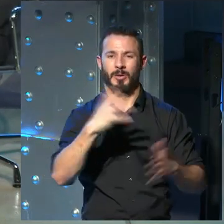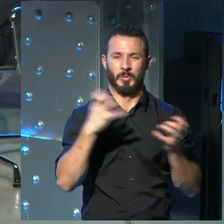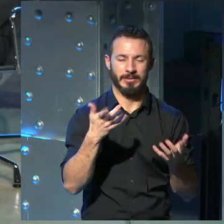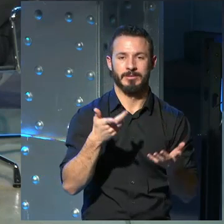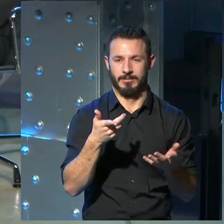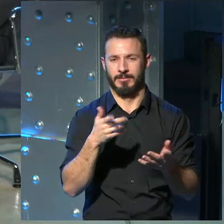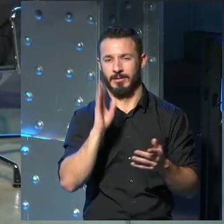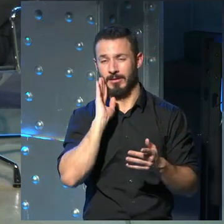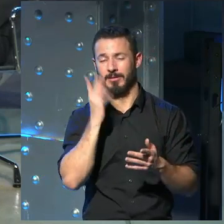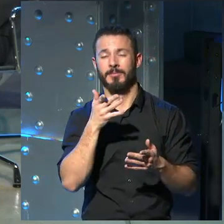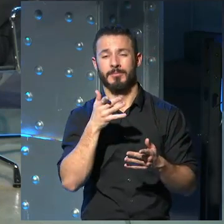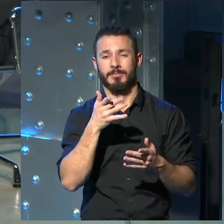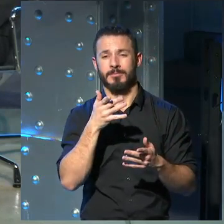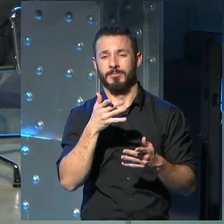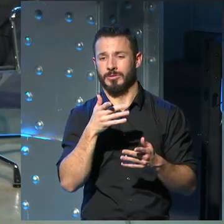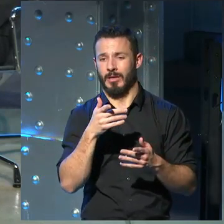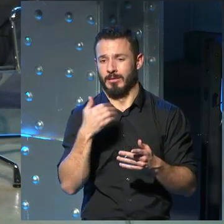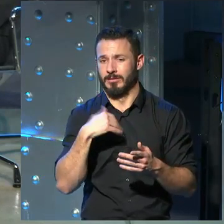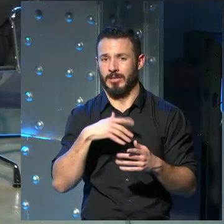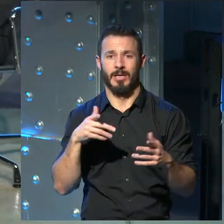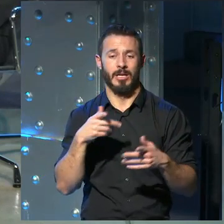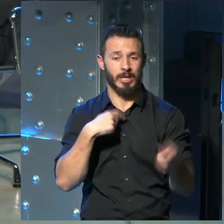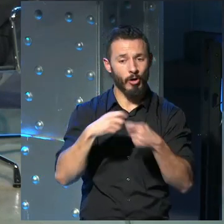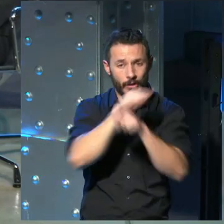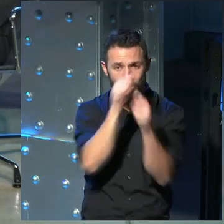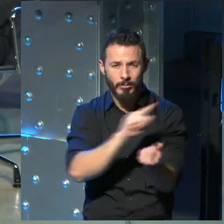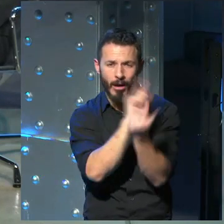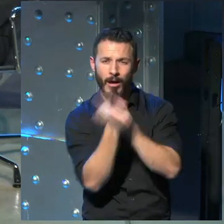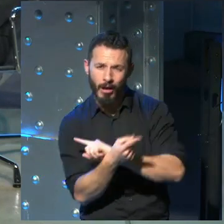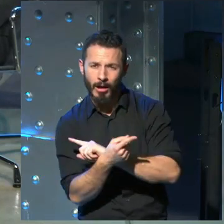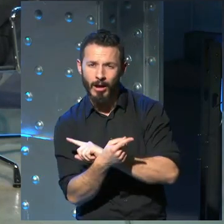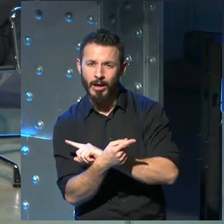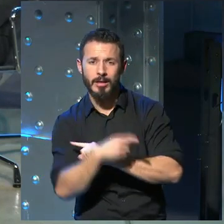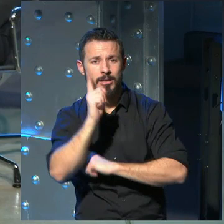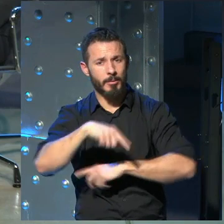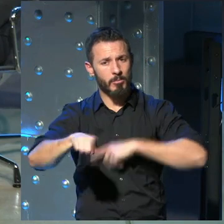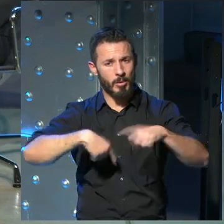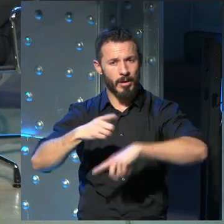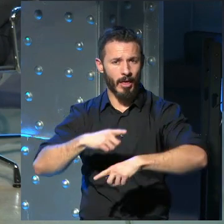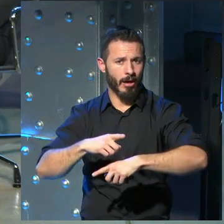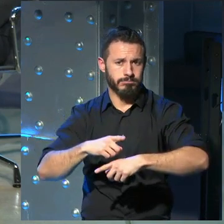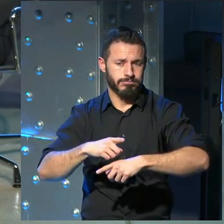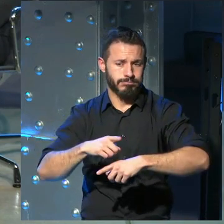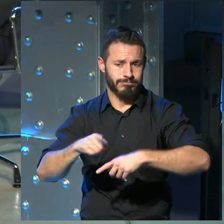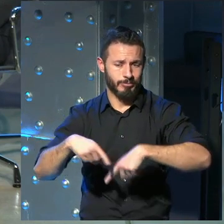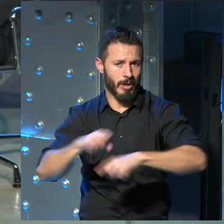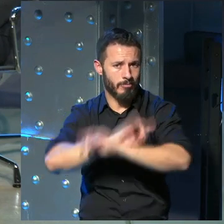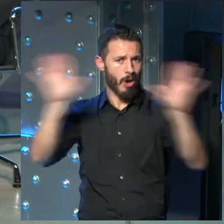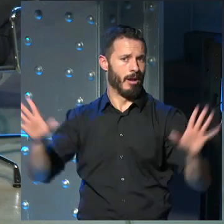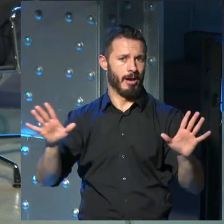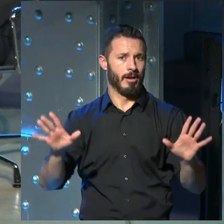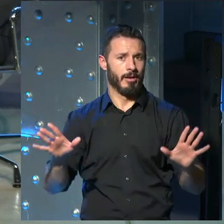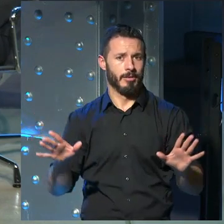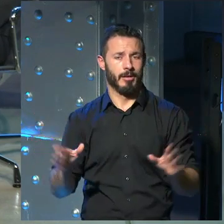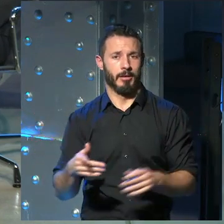están cambiando claramente los modelos de negocio y la movilidad es un caso claro, ¿no? Me gusta mucho,